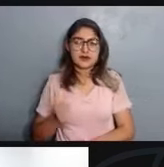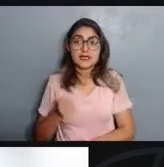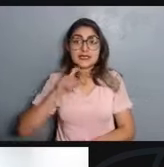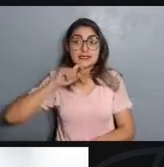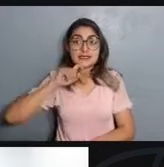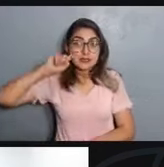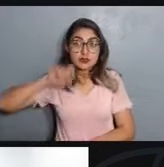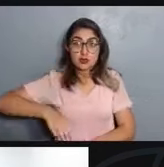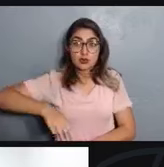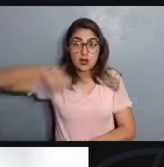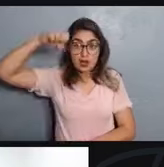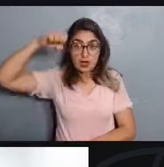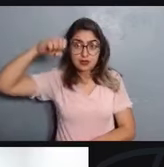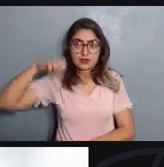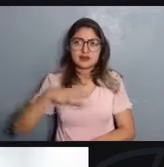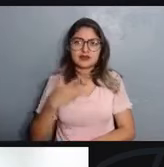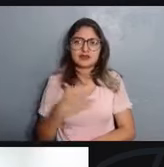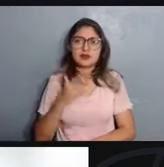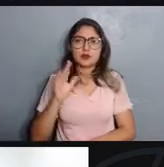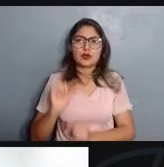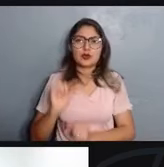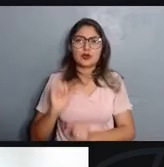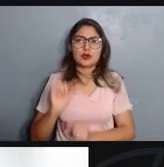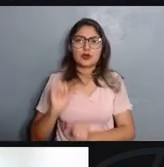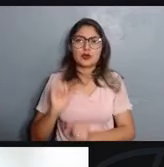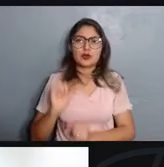dice uno, espérame tantito, como por qué,